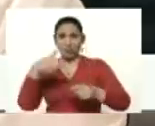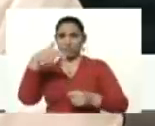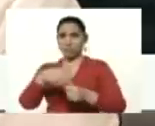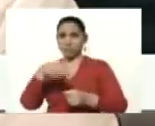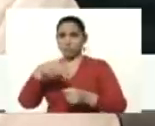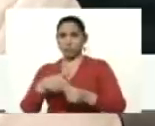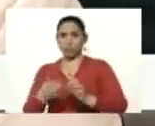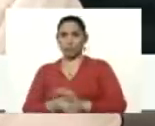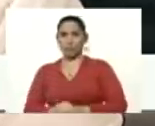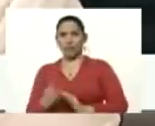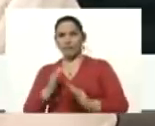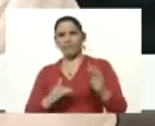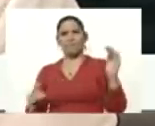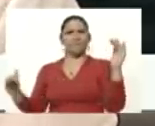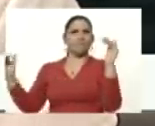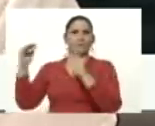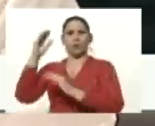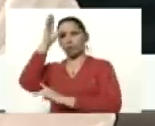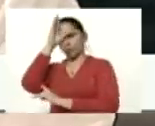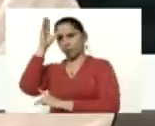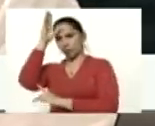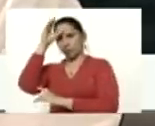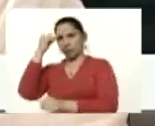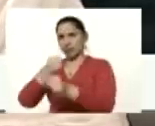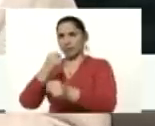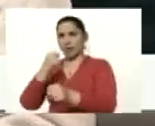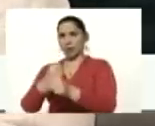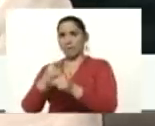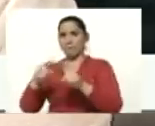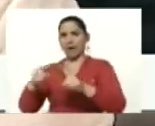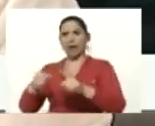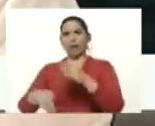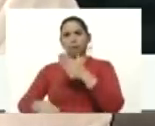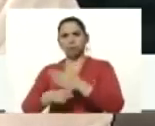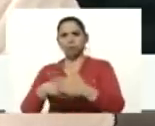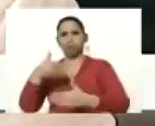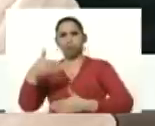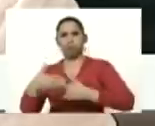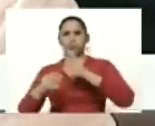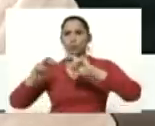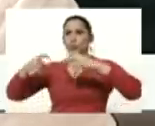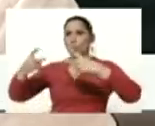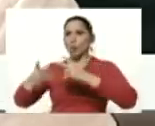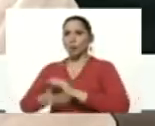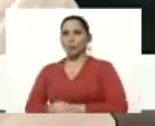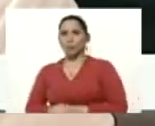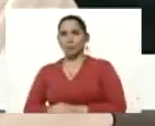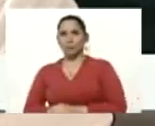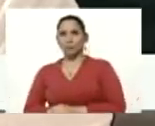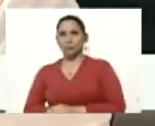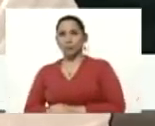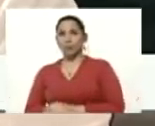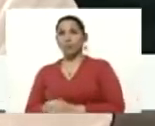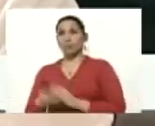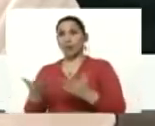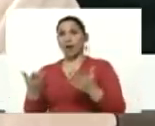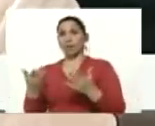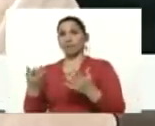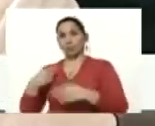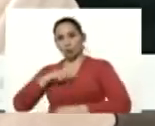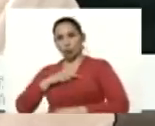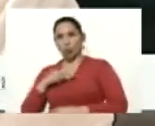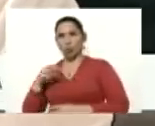combustible y elevar la conciencia de la clase trabajadora para ir hacia este nuevo escenario, esta nueva situación, creo